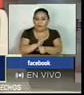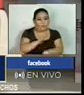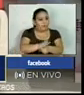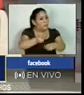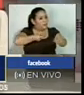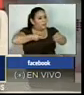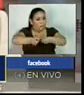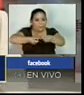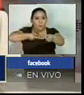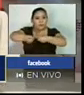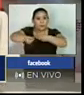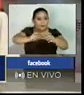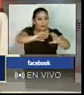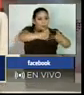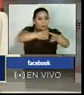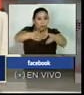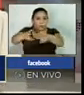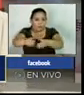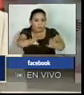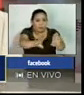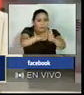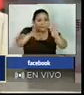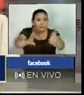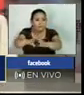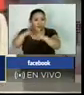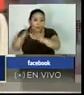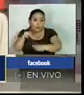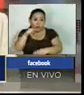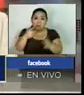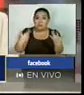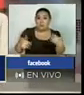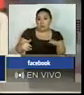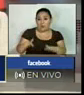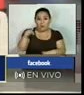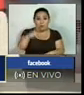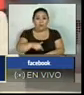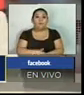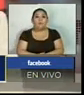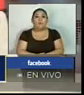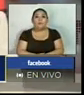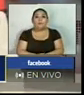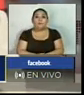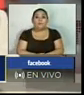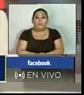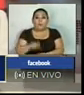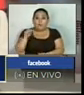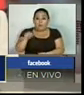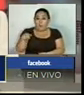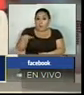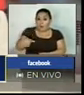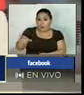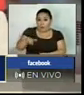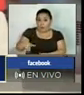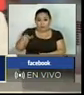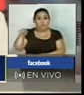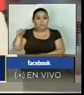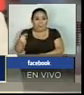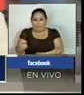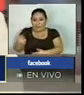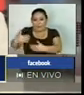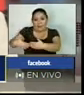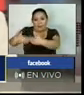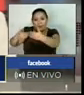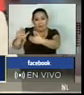los sectores y a todos los negocios están abriendo sus puertas en este momento. Ciudad del Este, la frontera con Brasil es un punto